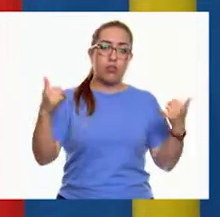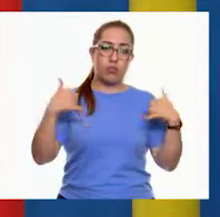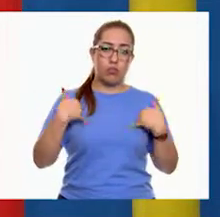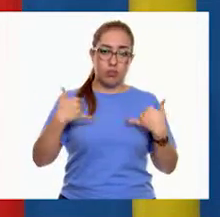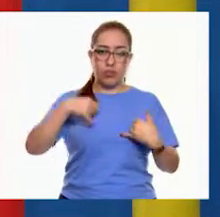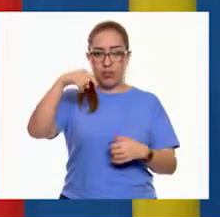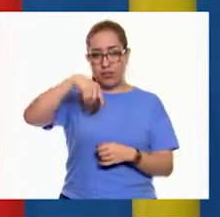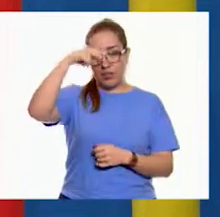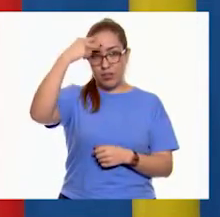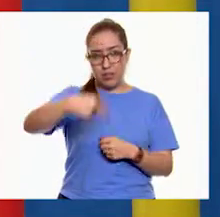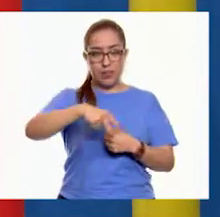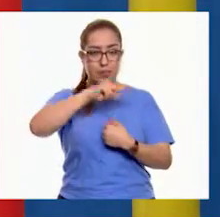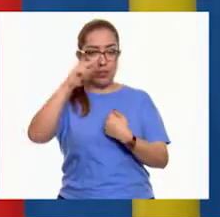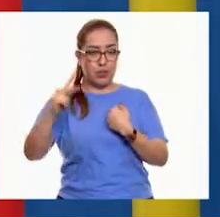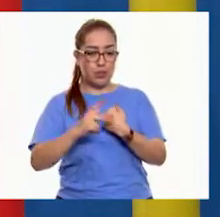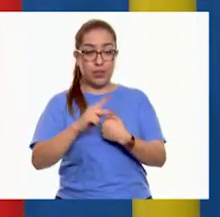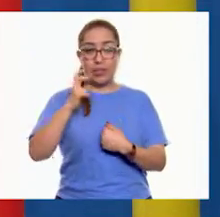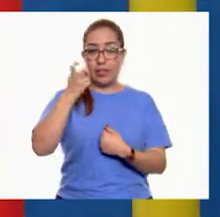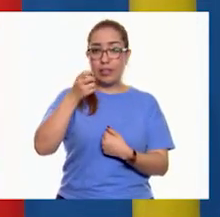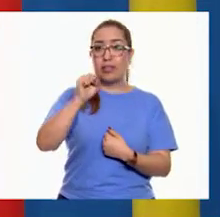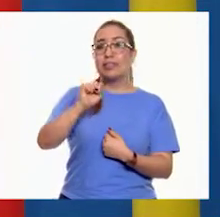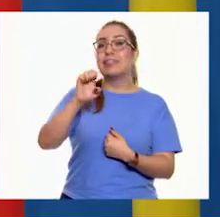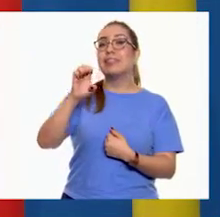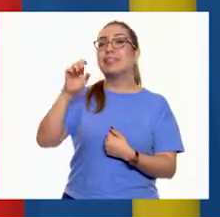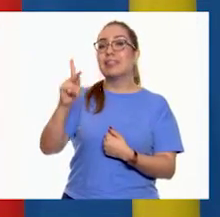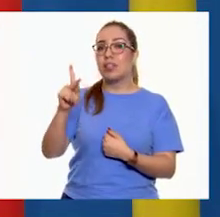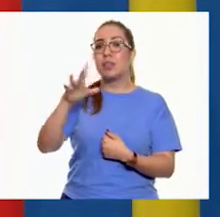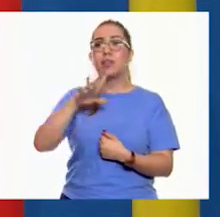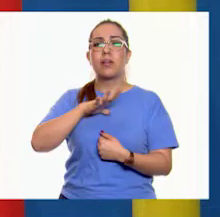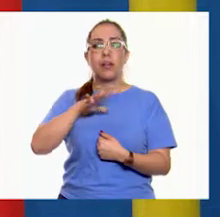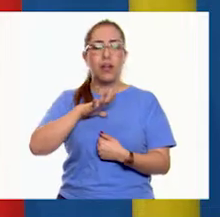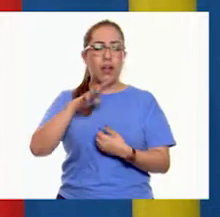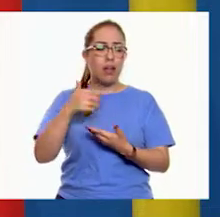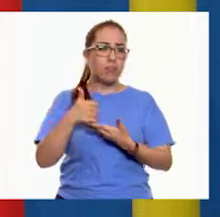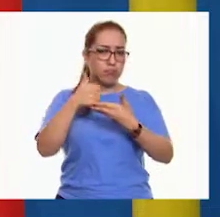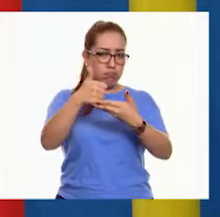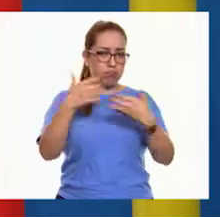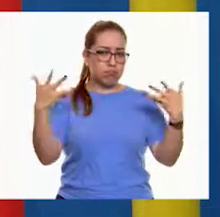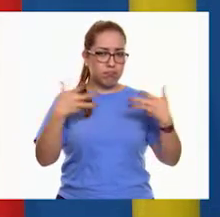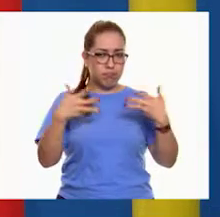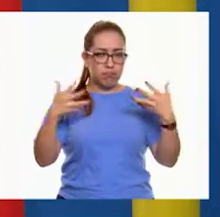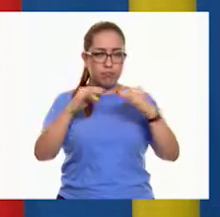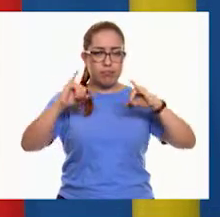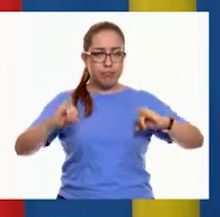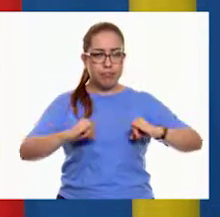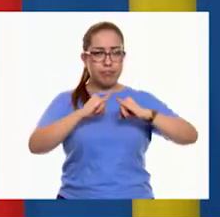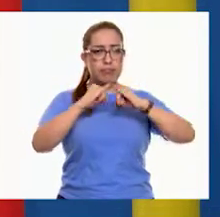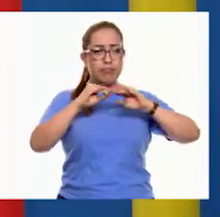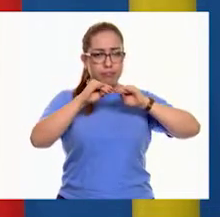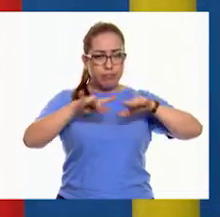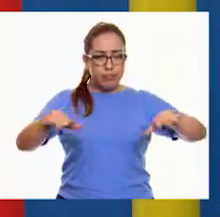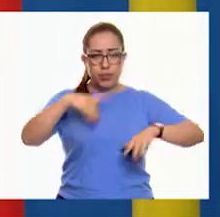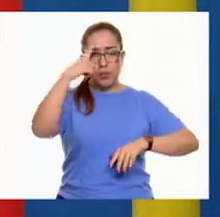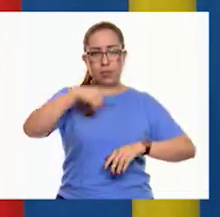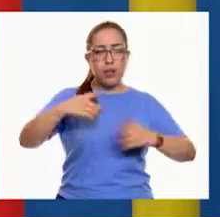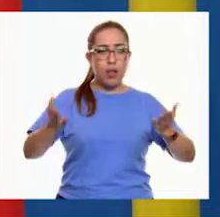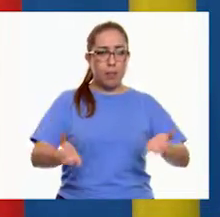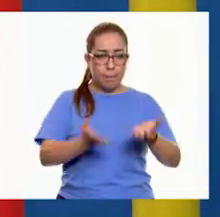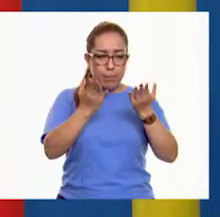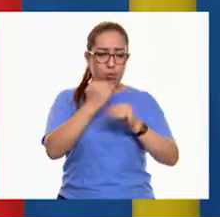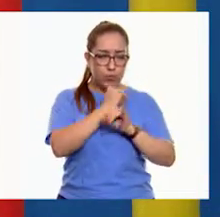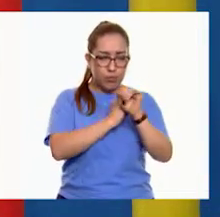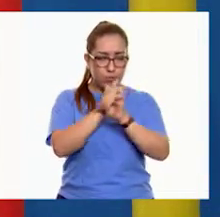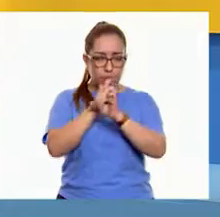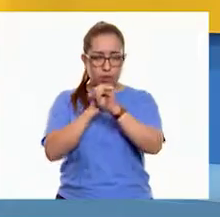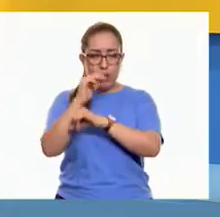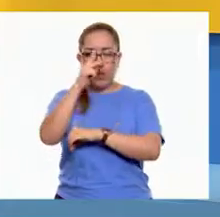formar y actualizar a los docentes para que puedan cumplir con su labor, además de promover la investigación pedagógica en favor del progreso del